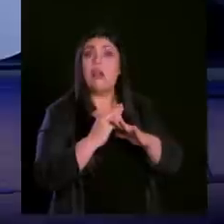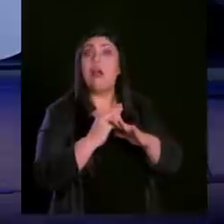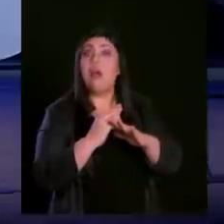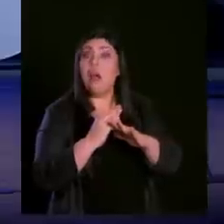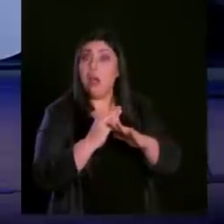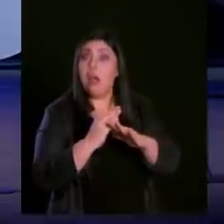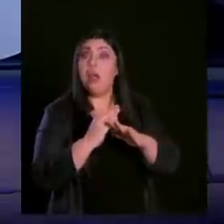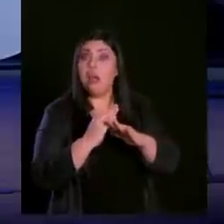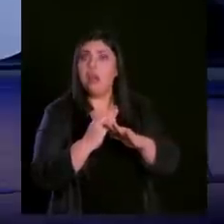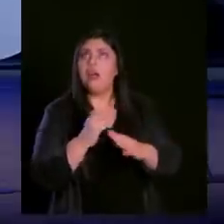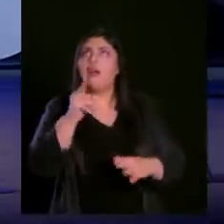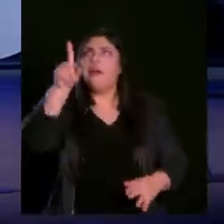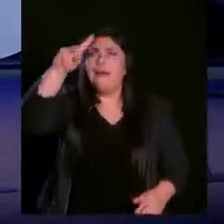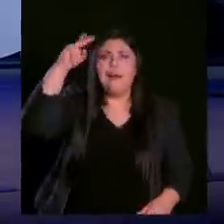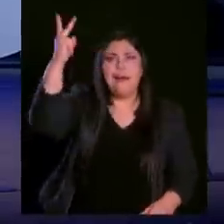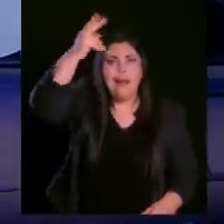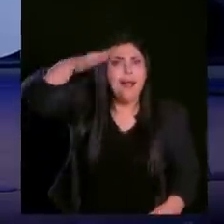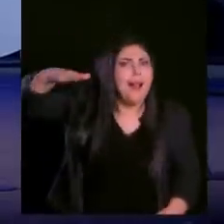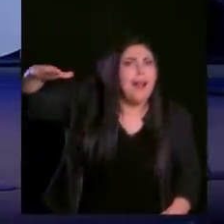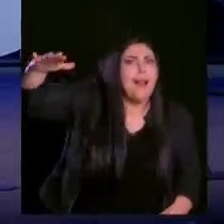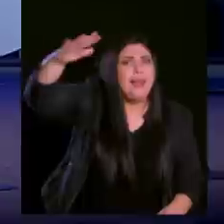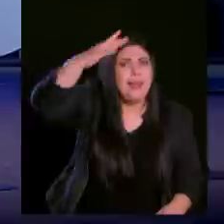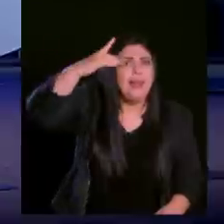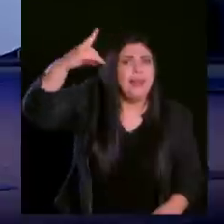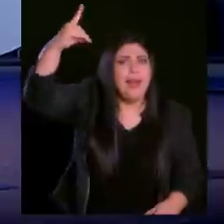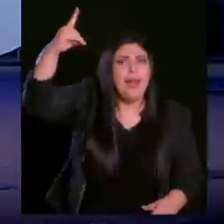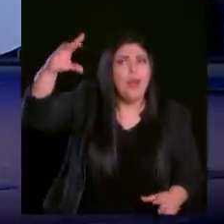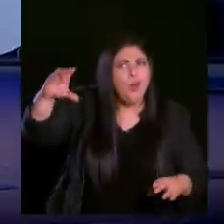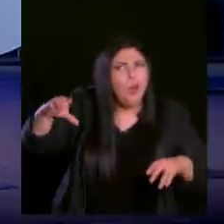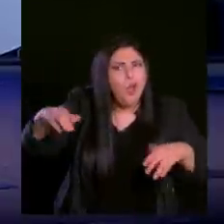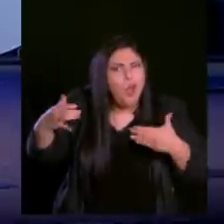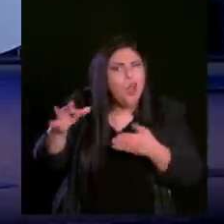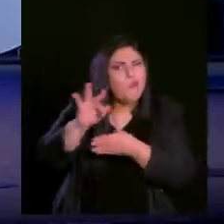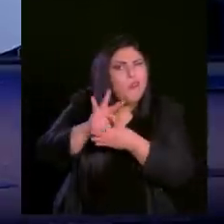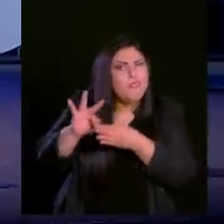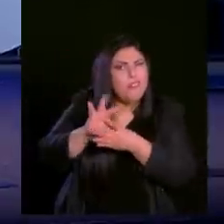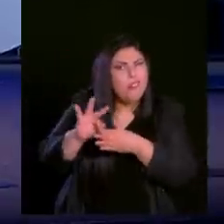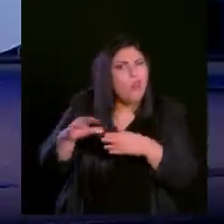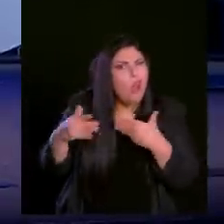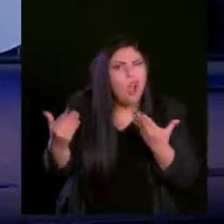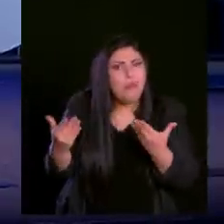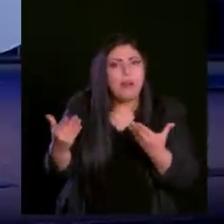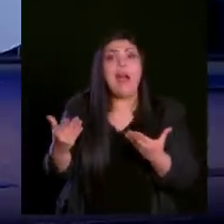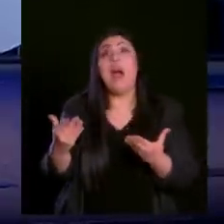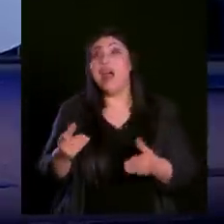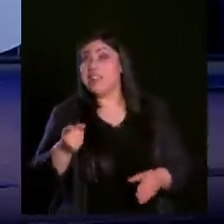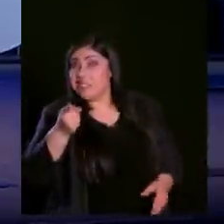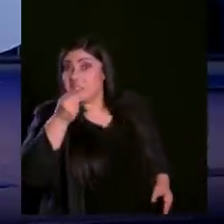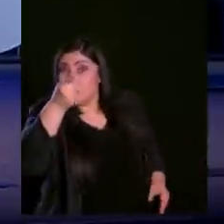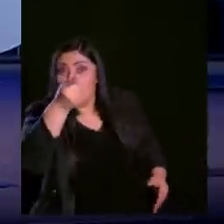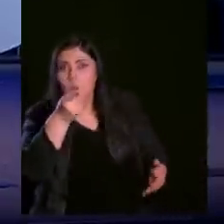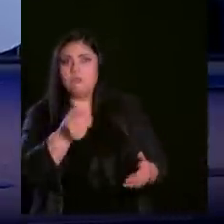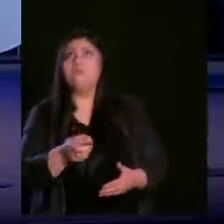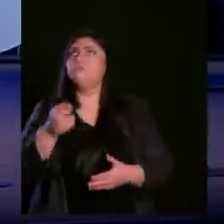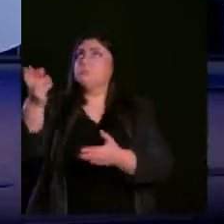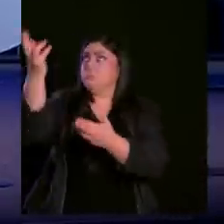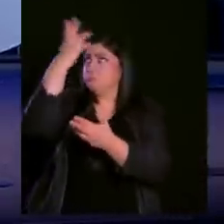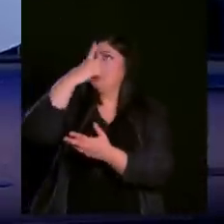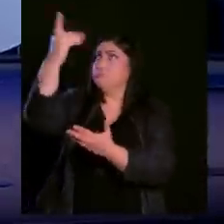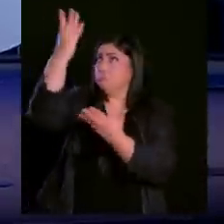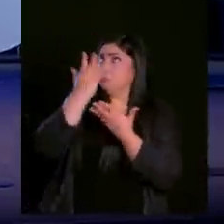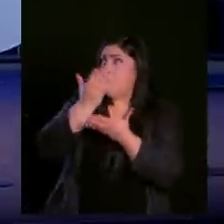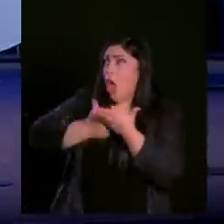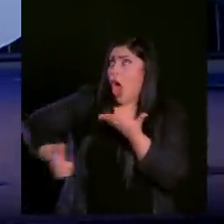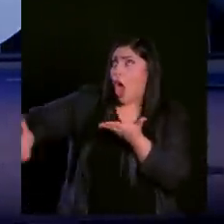el reino funciona cuando usas la autoridad que Dios nos dio el reino funciona cuando eres Valiente